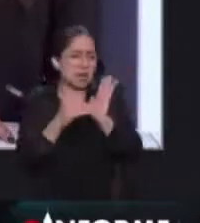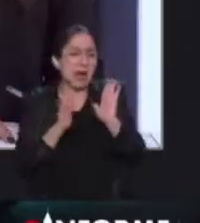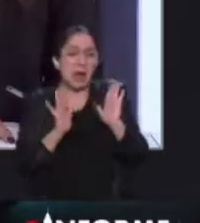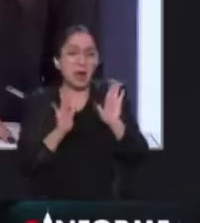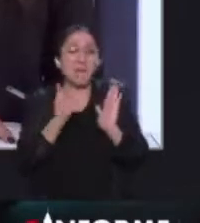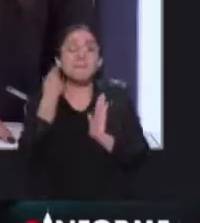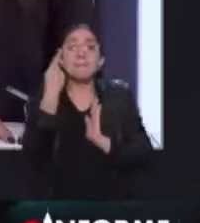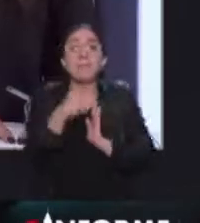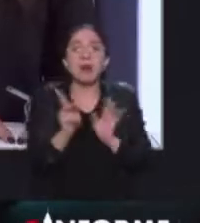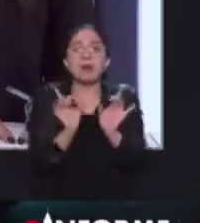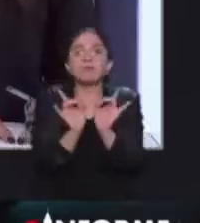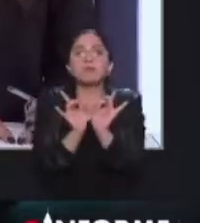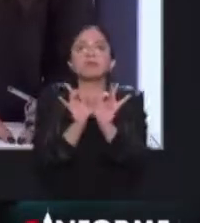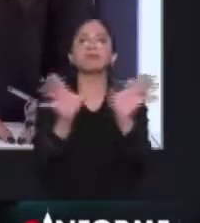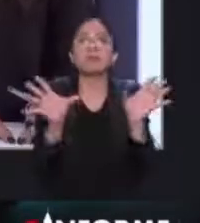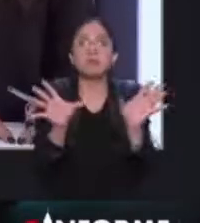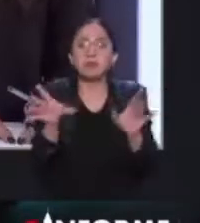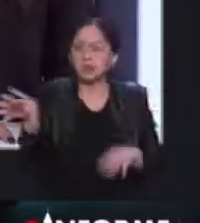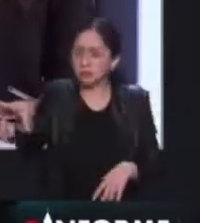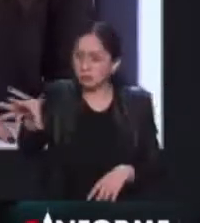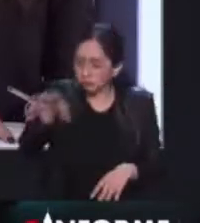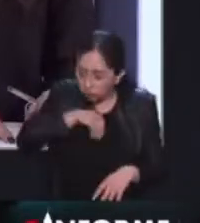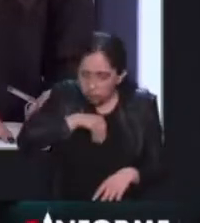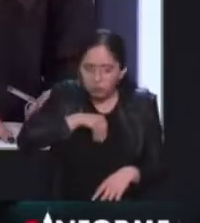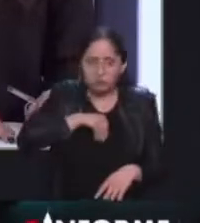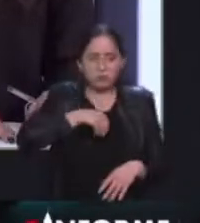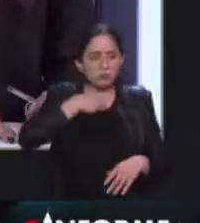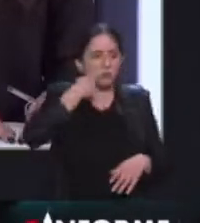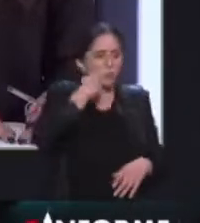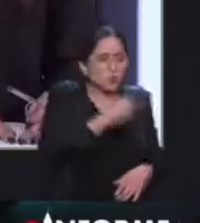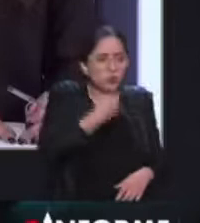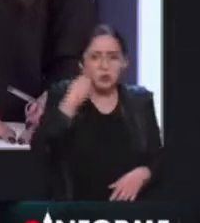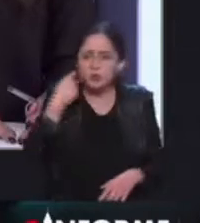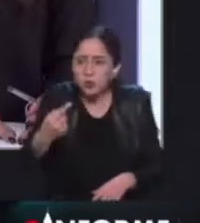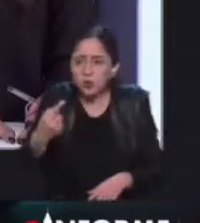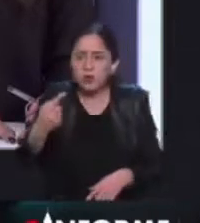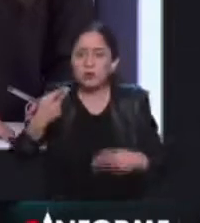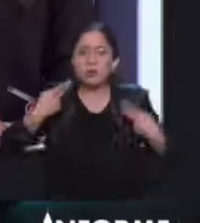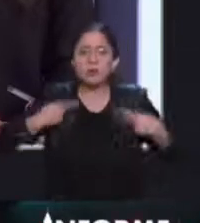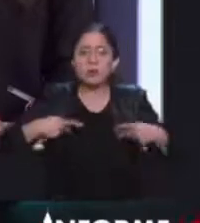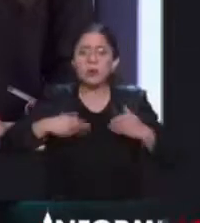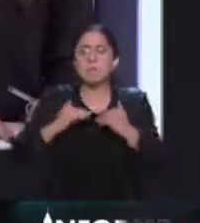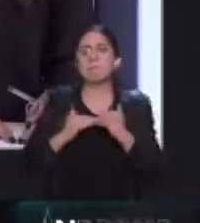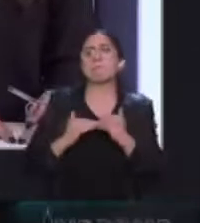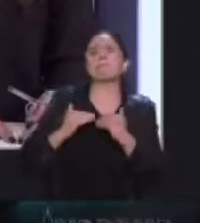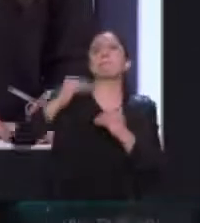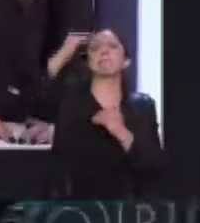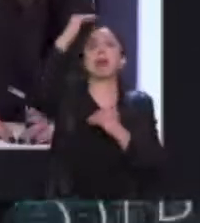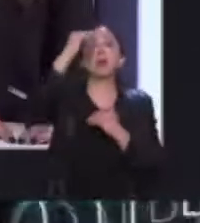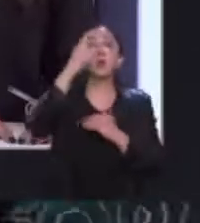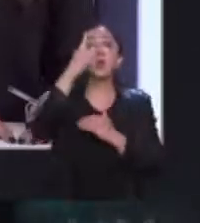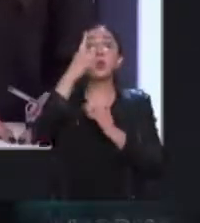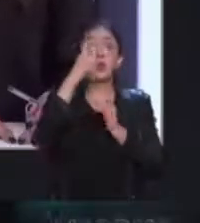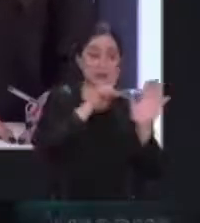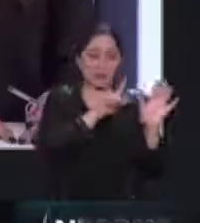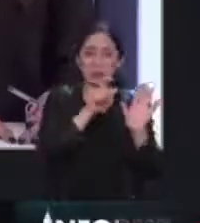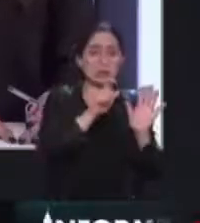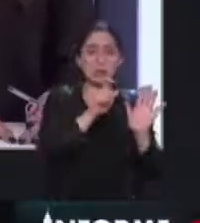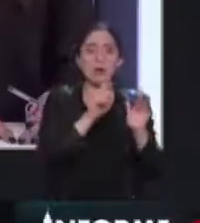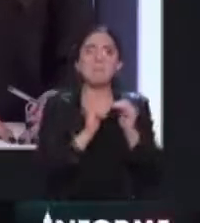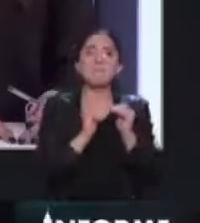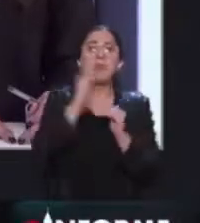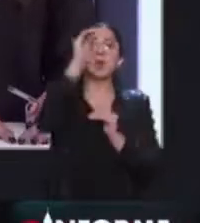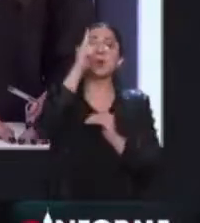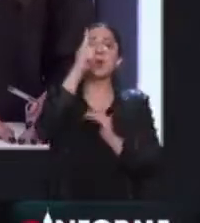Sin embargo, derivado de esta crisis sanitaria, esta cifra se elevó a más de 1 millón de